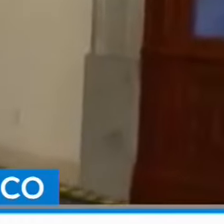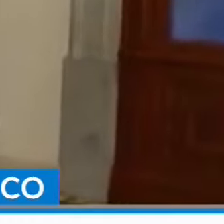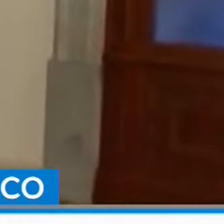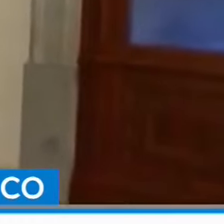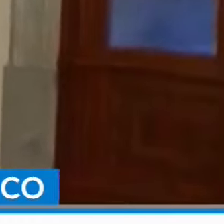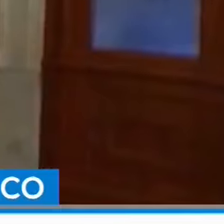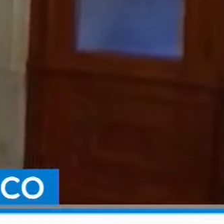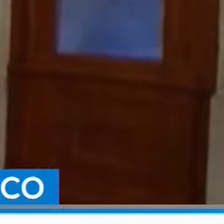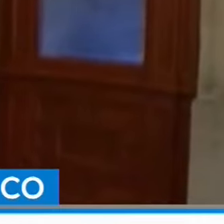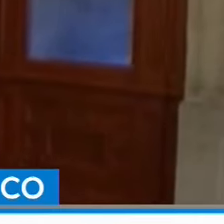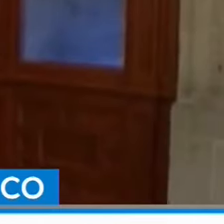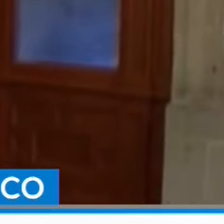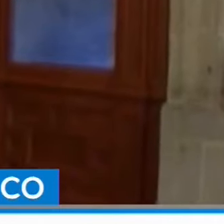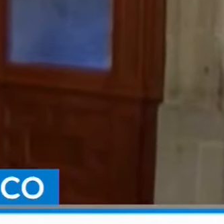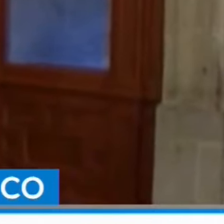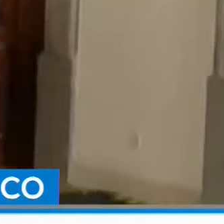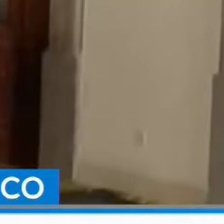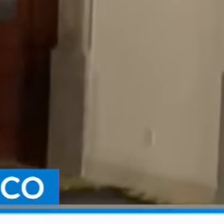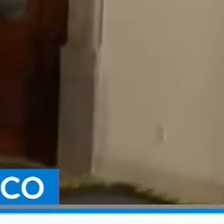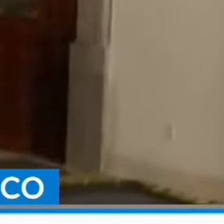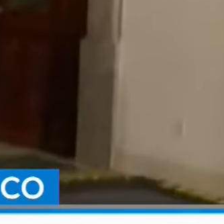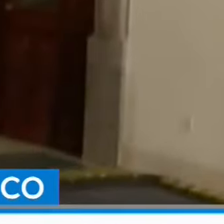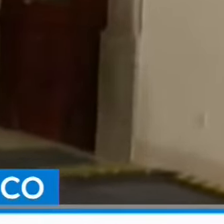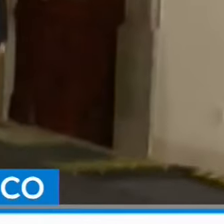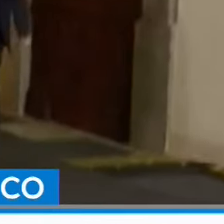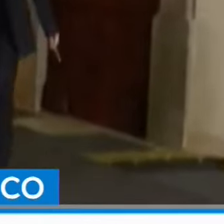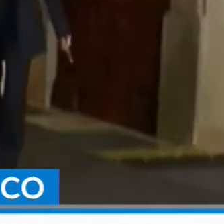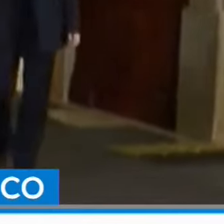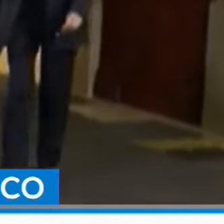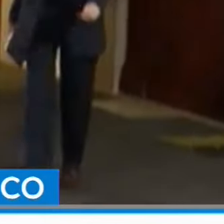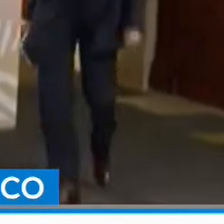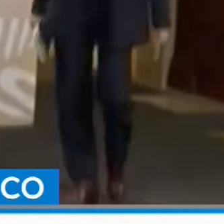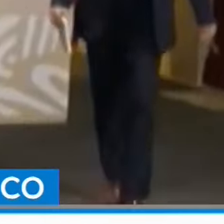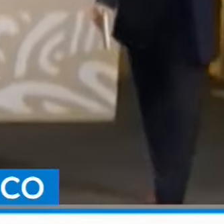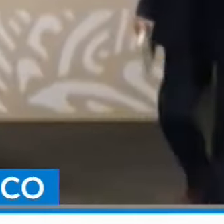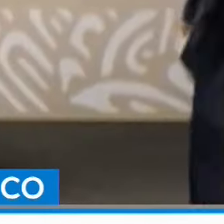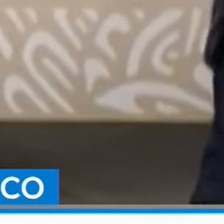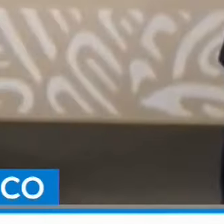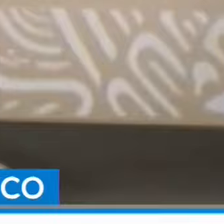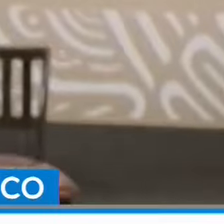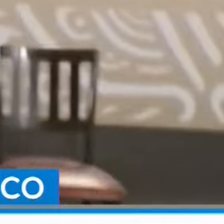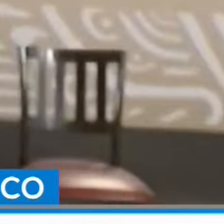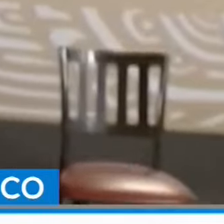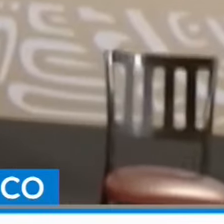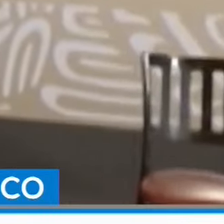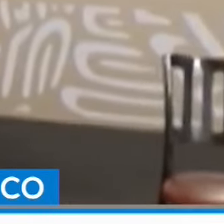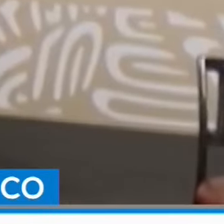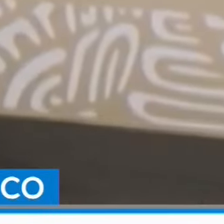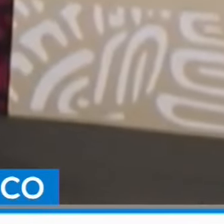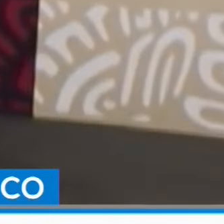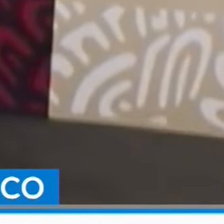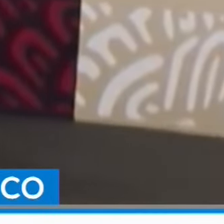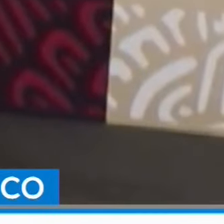presidente se había reunido con Ismael Zambada, uno de los líderes del cártel de Sinaloa, entre los grupos narcotraficantes más importantes de